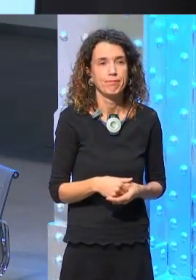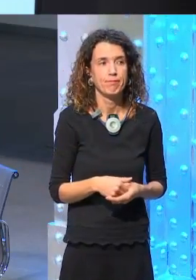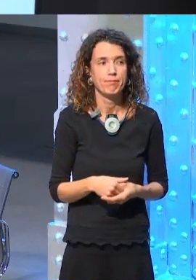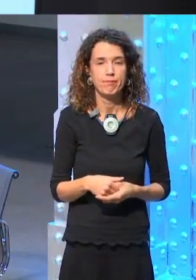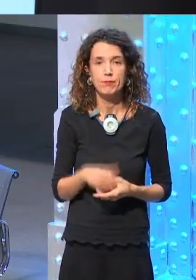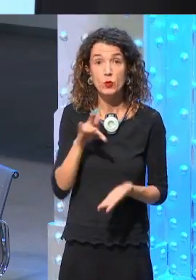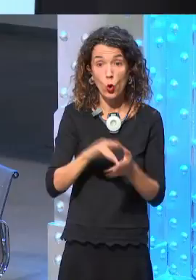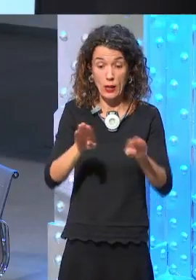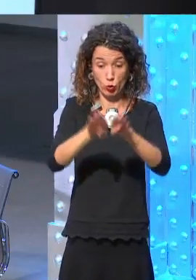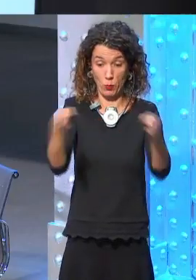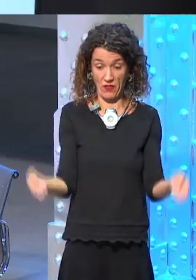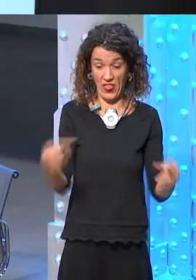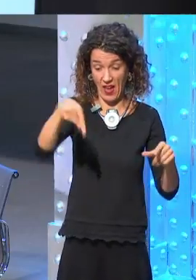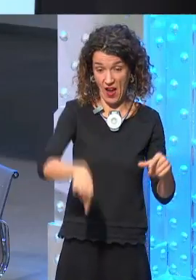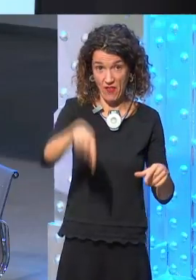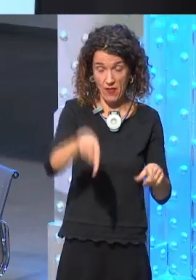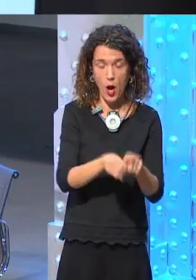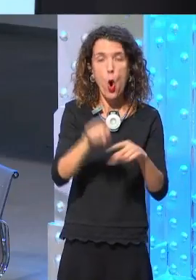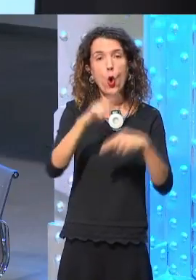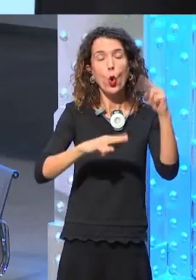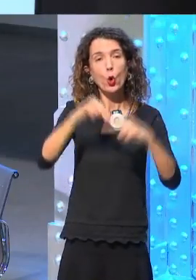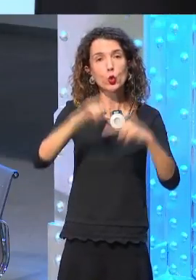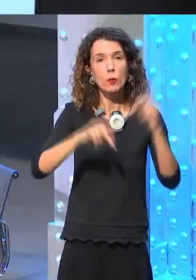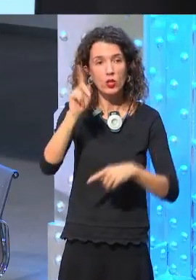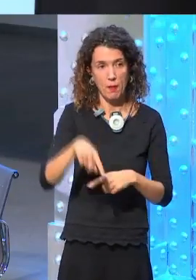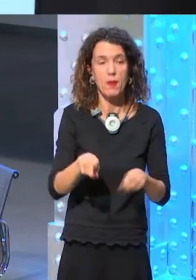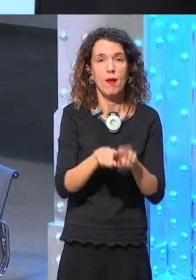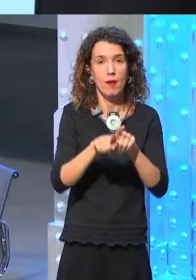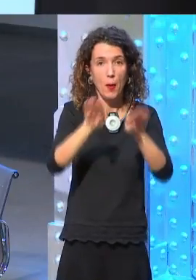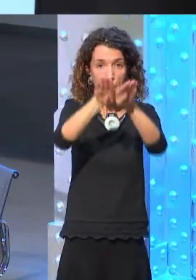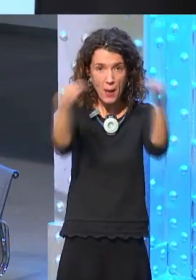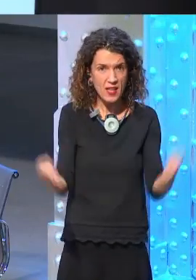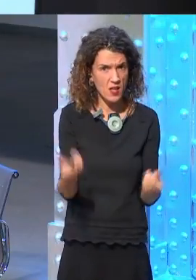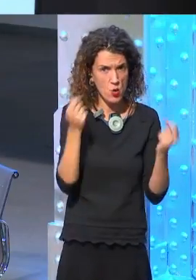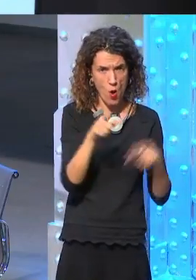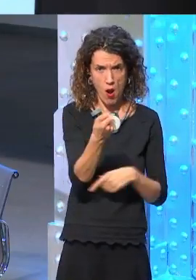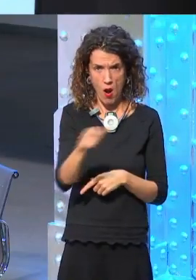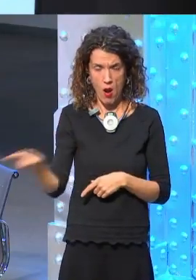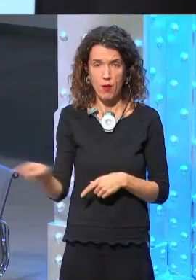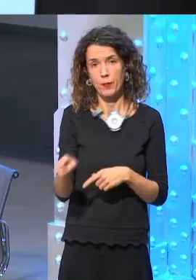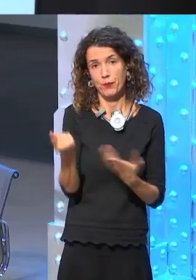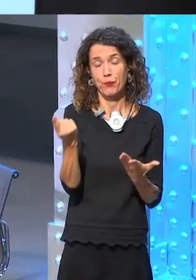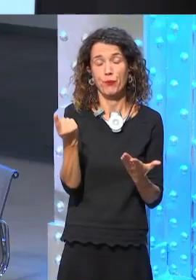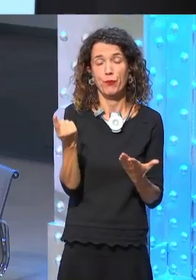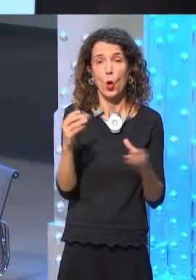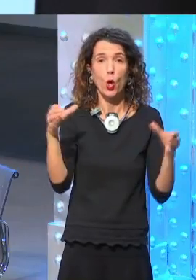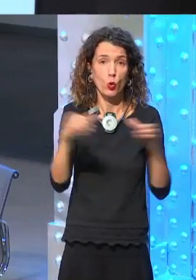Y esta es la superficie de abajo. Construimos varias mesas de este tipo. Esta es de la colección